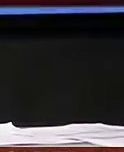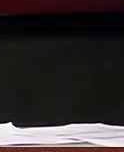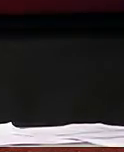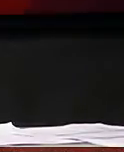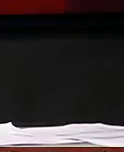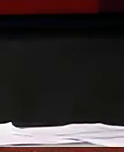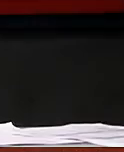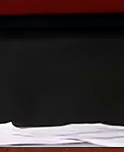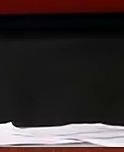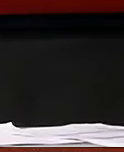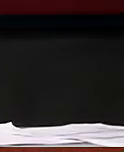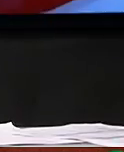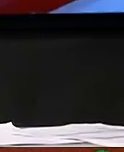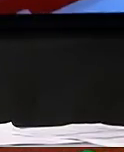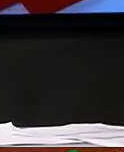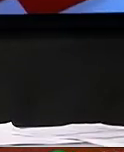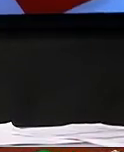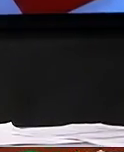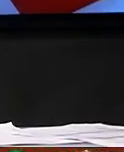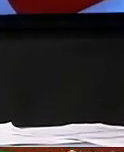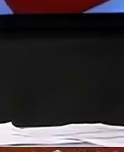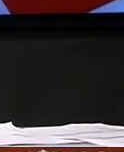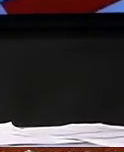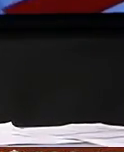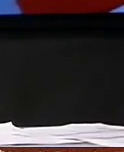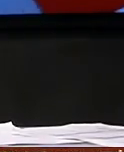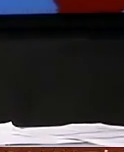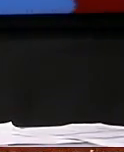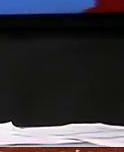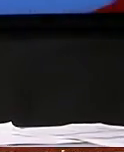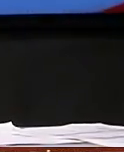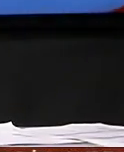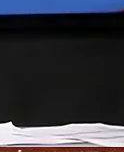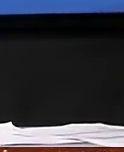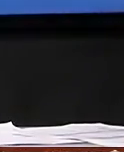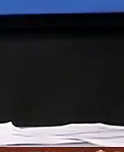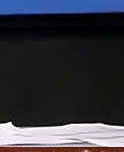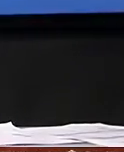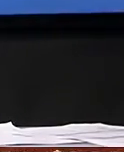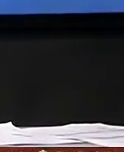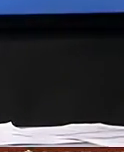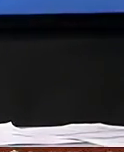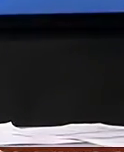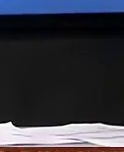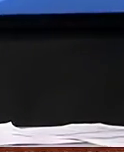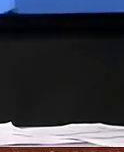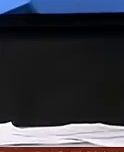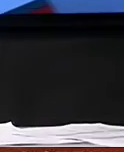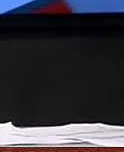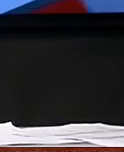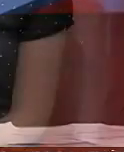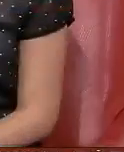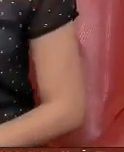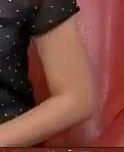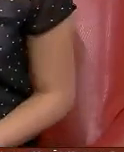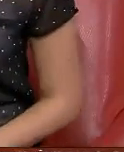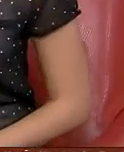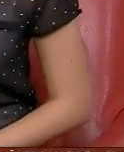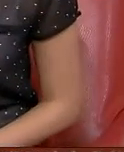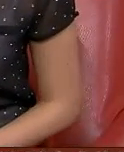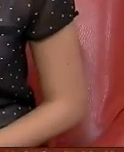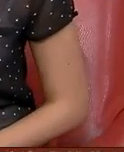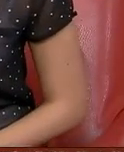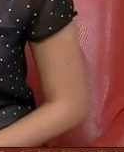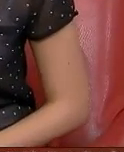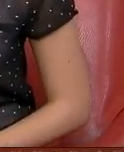De este mundo real nos vamos al virtual como todos los días. Ya está lista Ana Cristina Olvera. Ana Cris, muy buenos días para ti. Muy